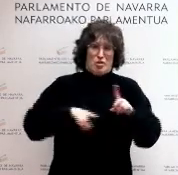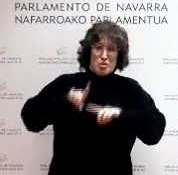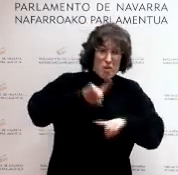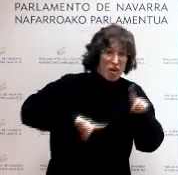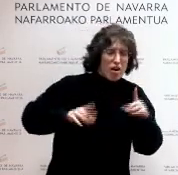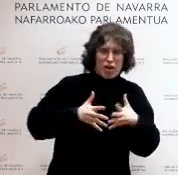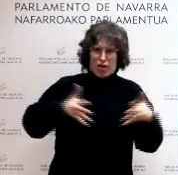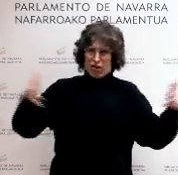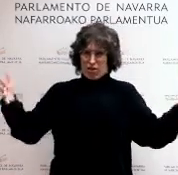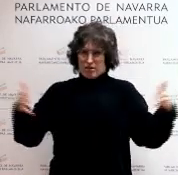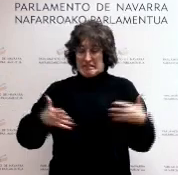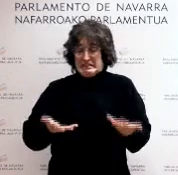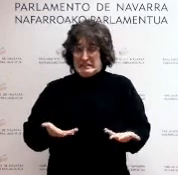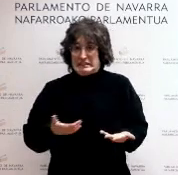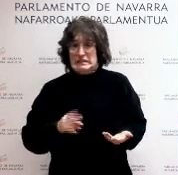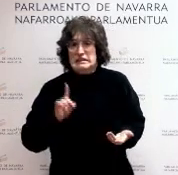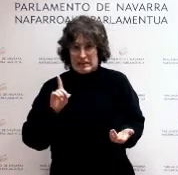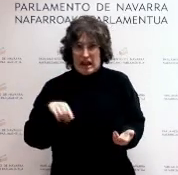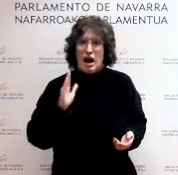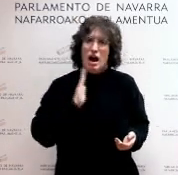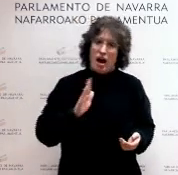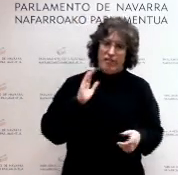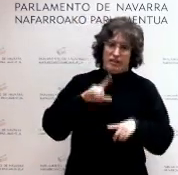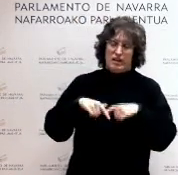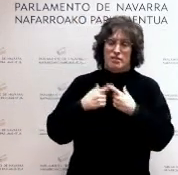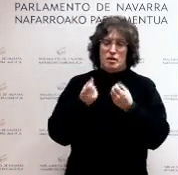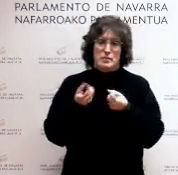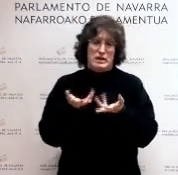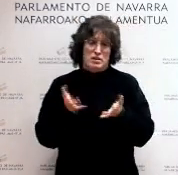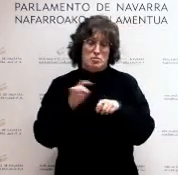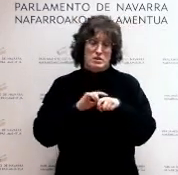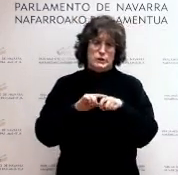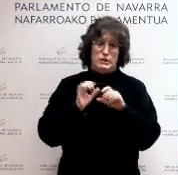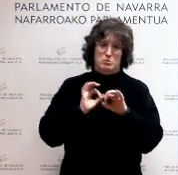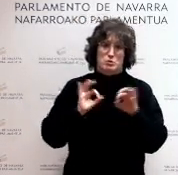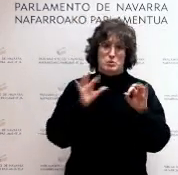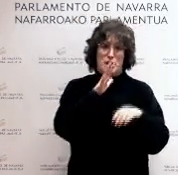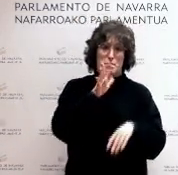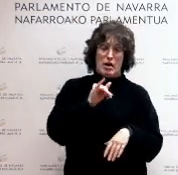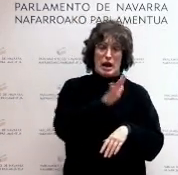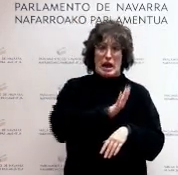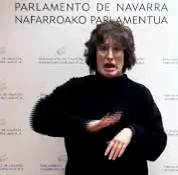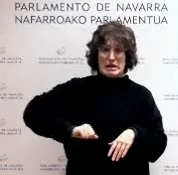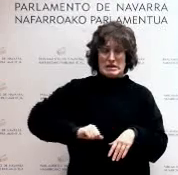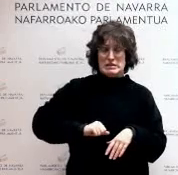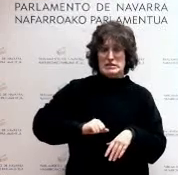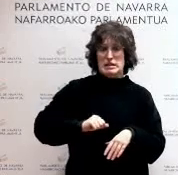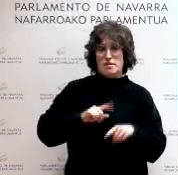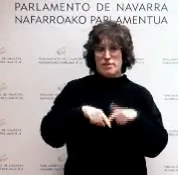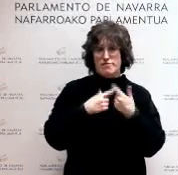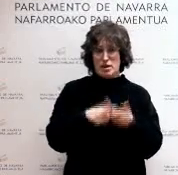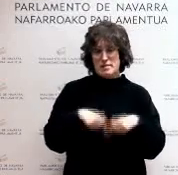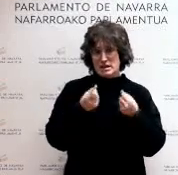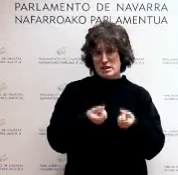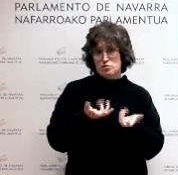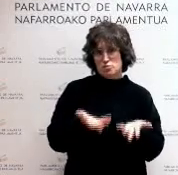principio perjudica a las familias numerosas de carácter especial. Hay 2 reservas, 3% para las familias numerosas y 2% para las demás 5 o más